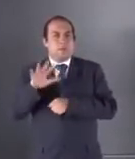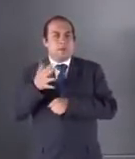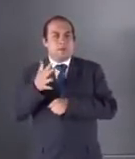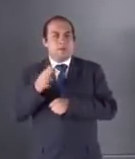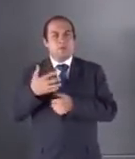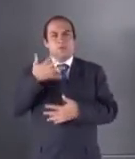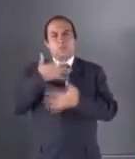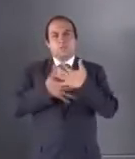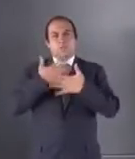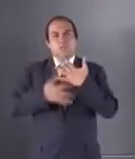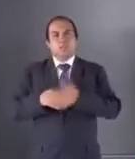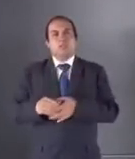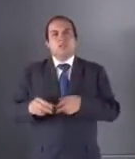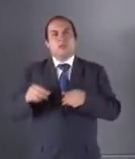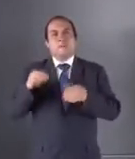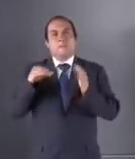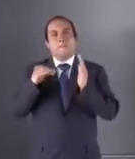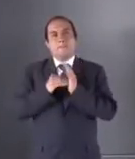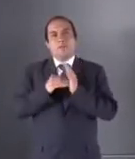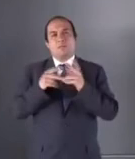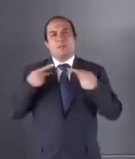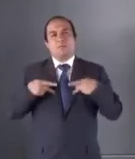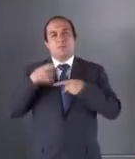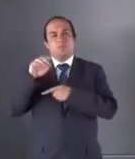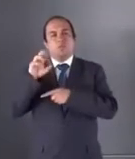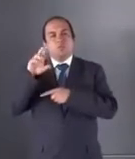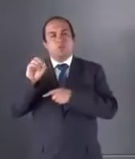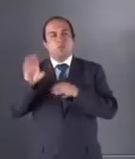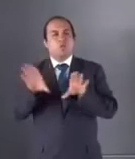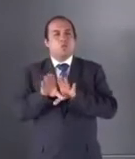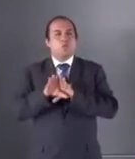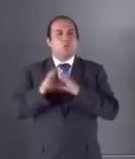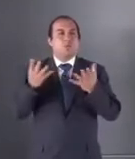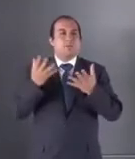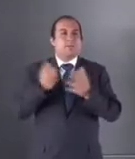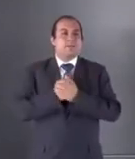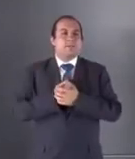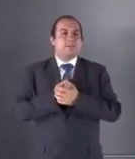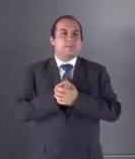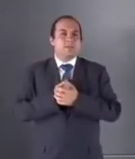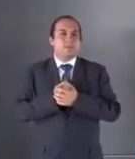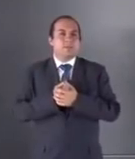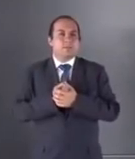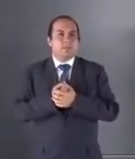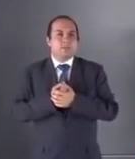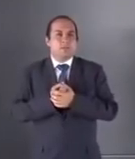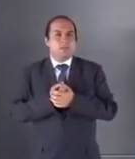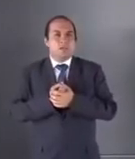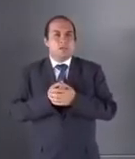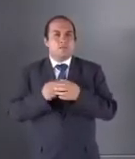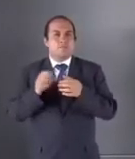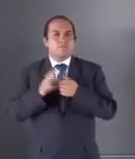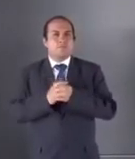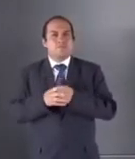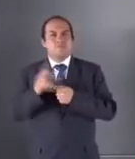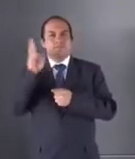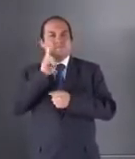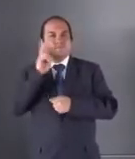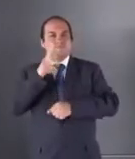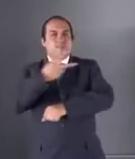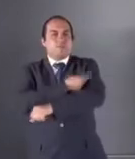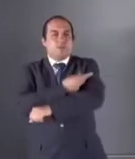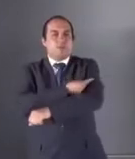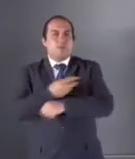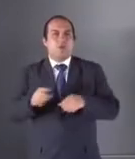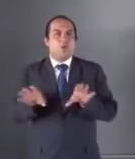voluntarios. Preguntarles si, cómo se va a llevar a cabo este plan, ya que están los ensayos de vacuna acá. ¿Cómo va a